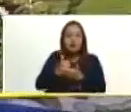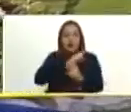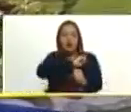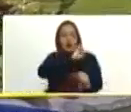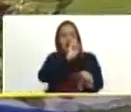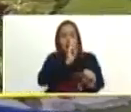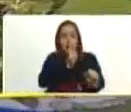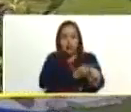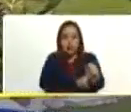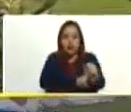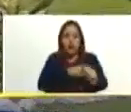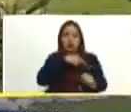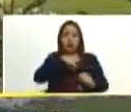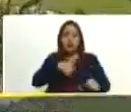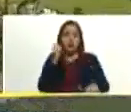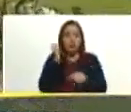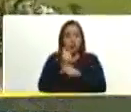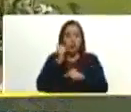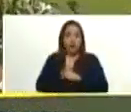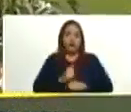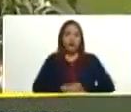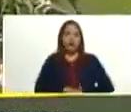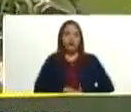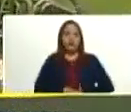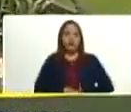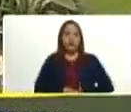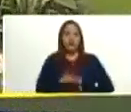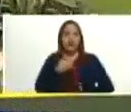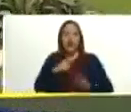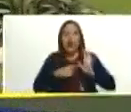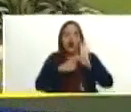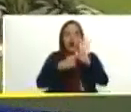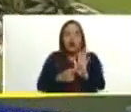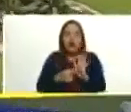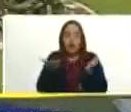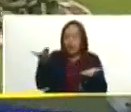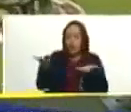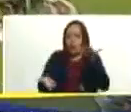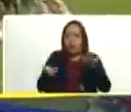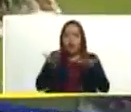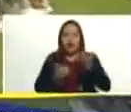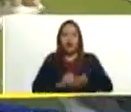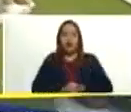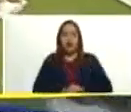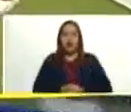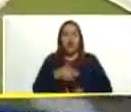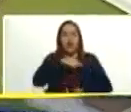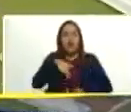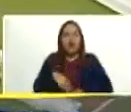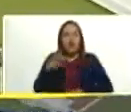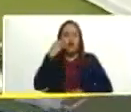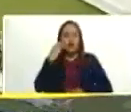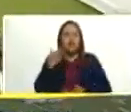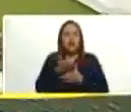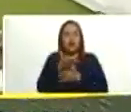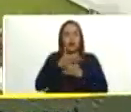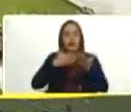fortalecer nuestro trabajo, que sea una expresión compartida de nuestras experiencias